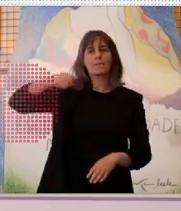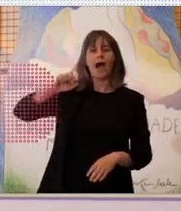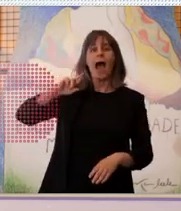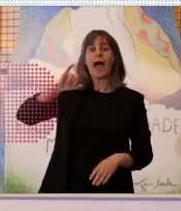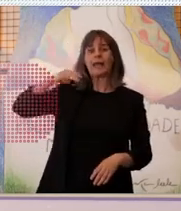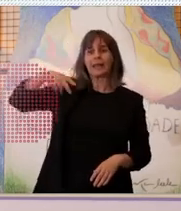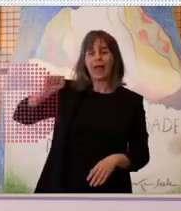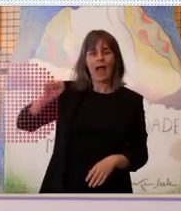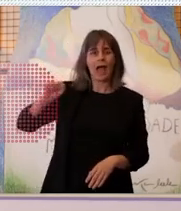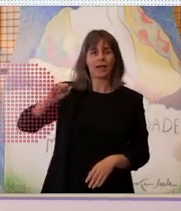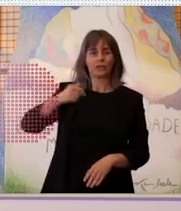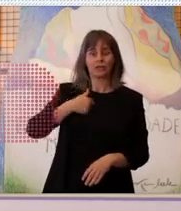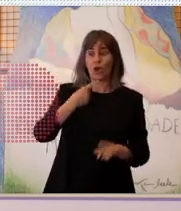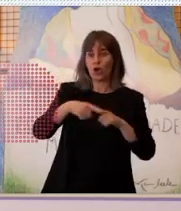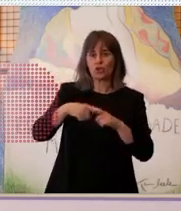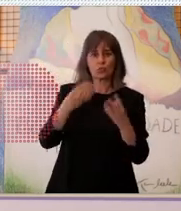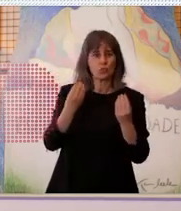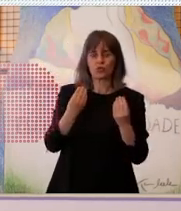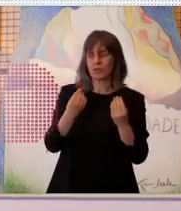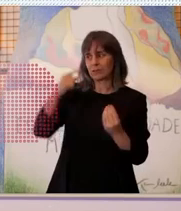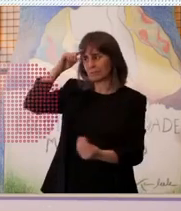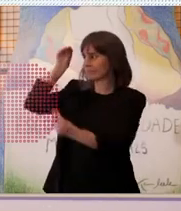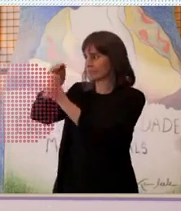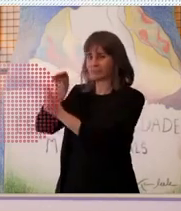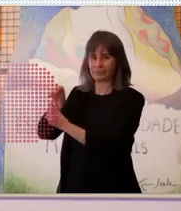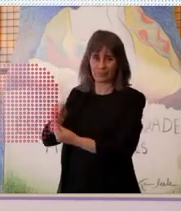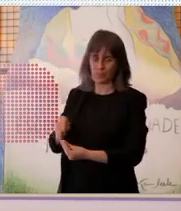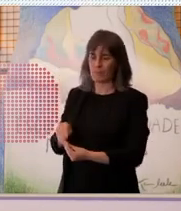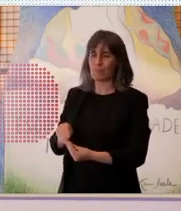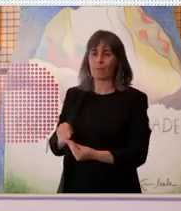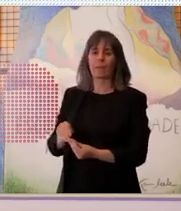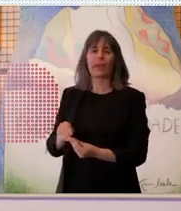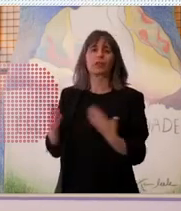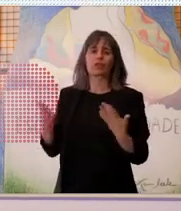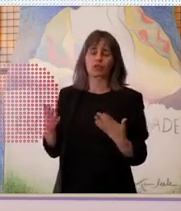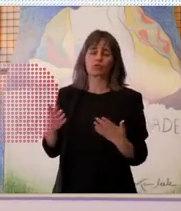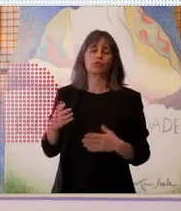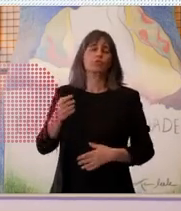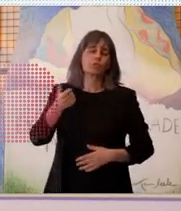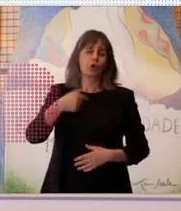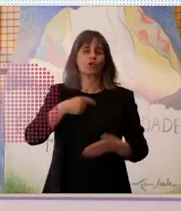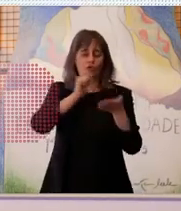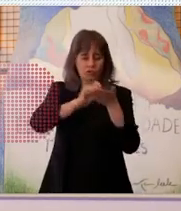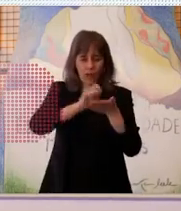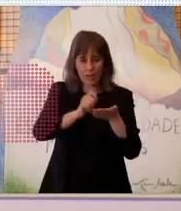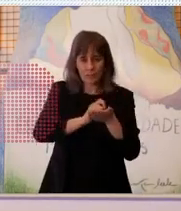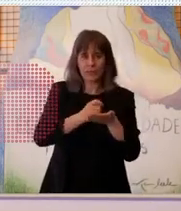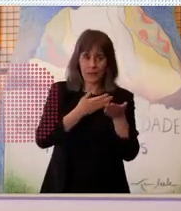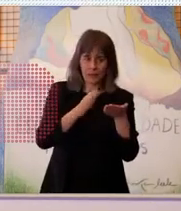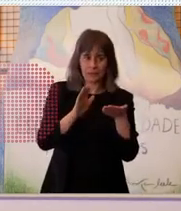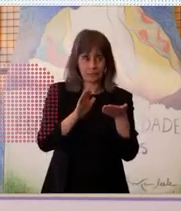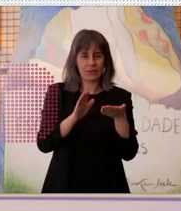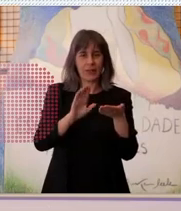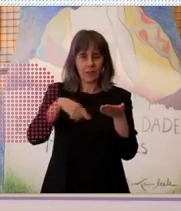tenía muchas cosas iban en el en el mismo sentido no así que un poco deslabazado yo me voy a intentar ceñir